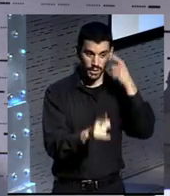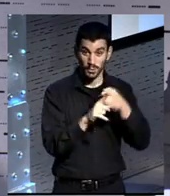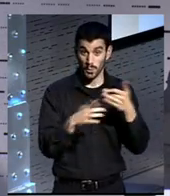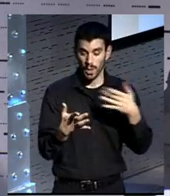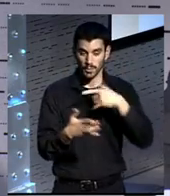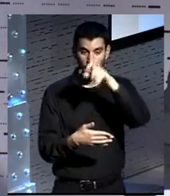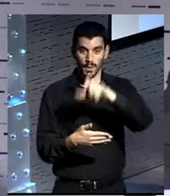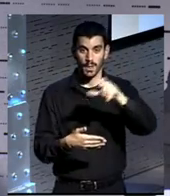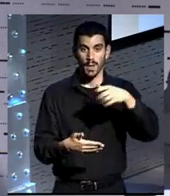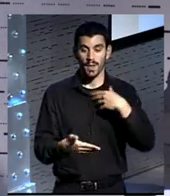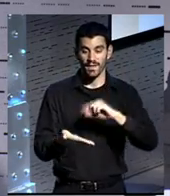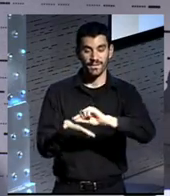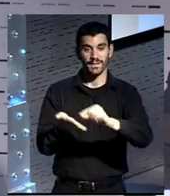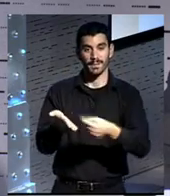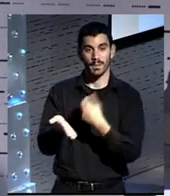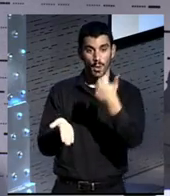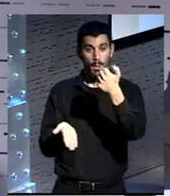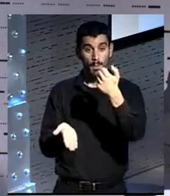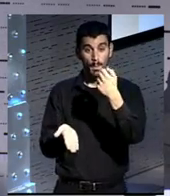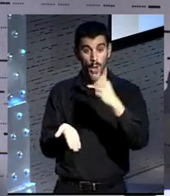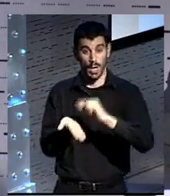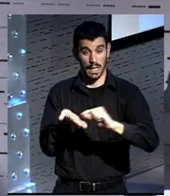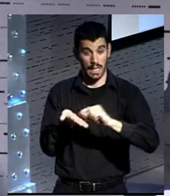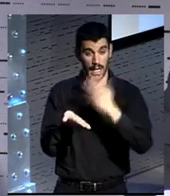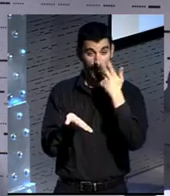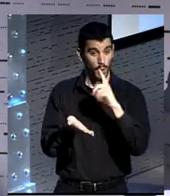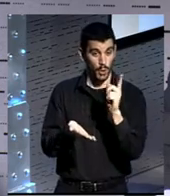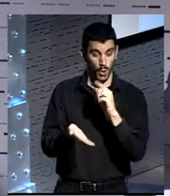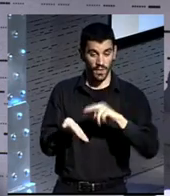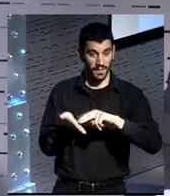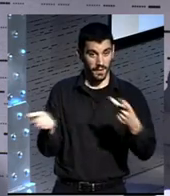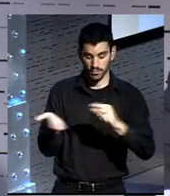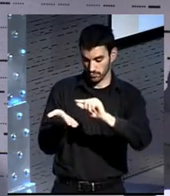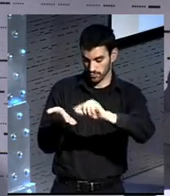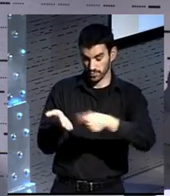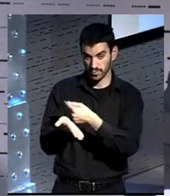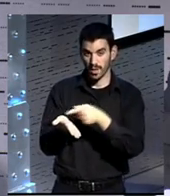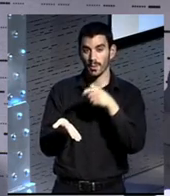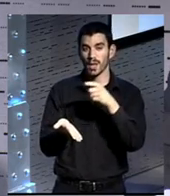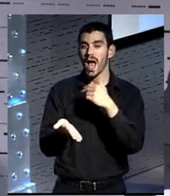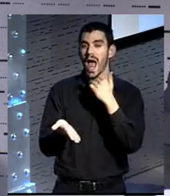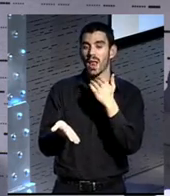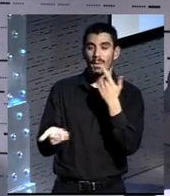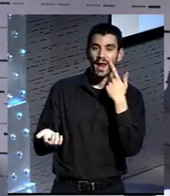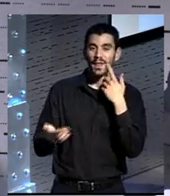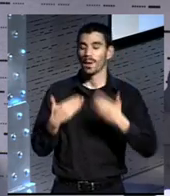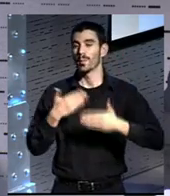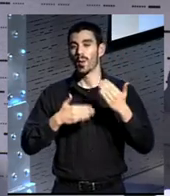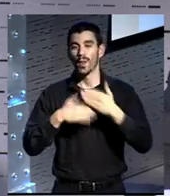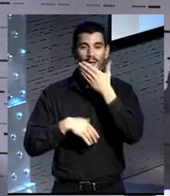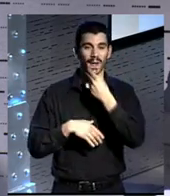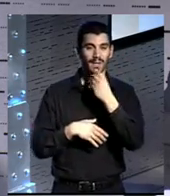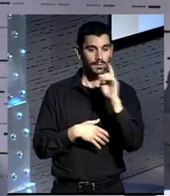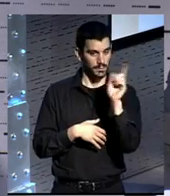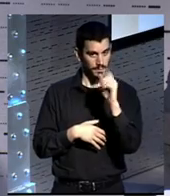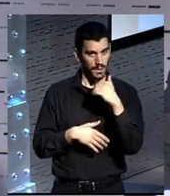tabletas, que parece algo pues atractivo o moderno, pero tiene algo mucho más profundo y es una mejora en la eficiencia, porque